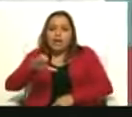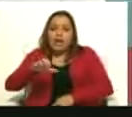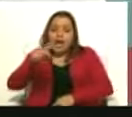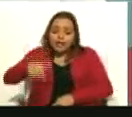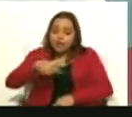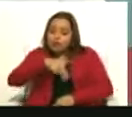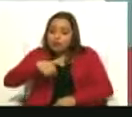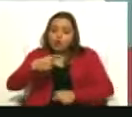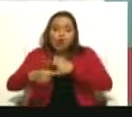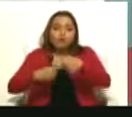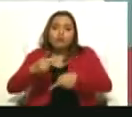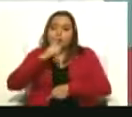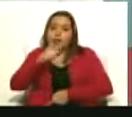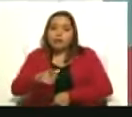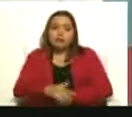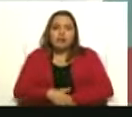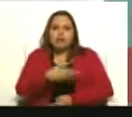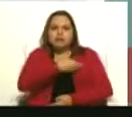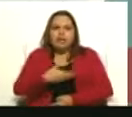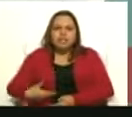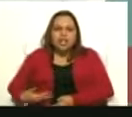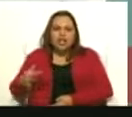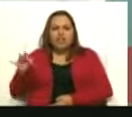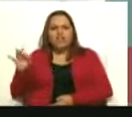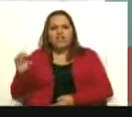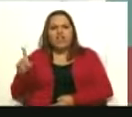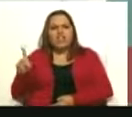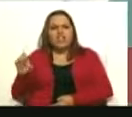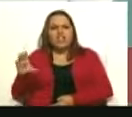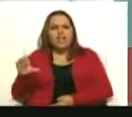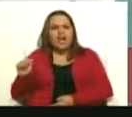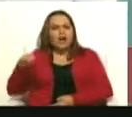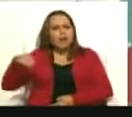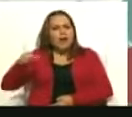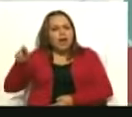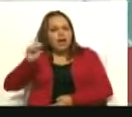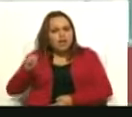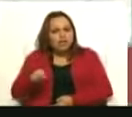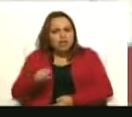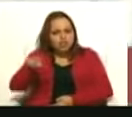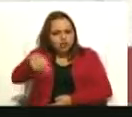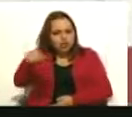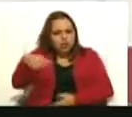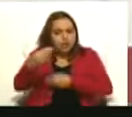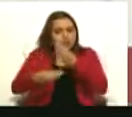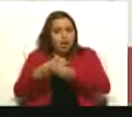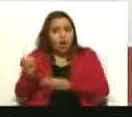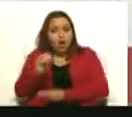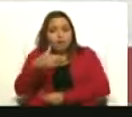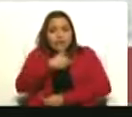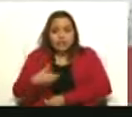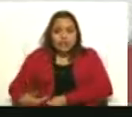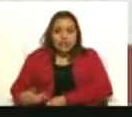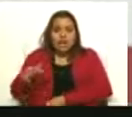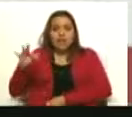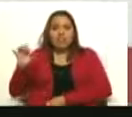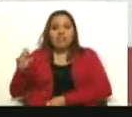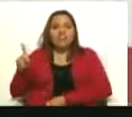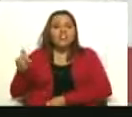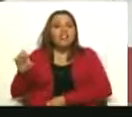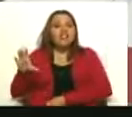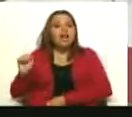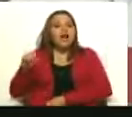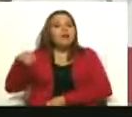afectados todos, presidente de Fede Cámara, de Consecomercio. ¿O no es así? ¿O es que el presidente de Fede Cámara está exento